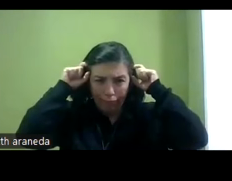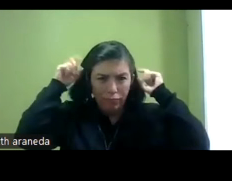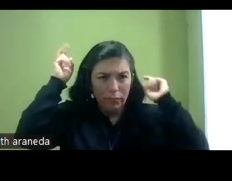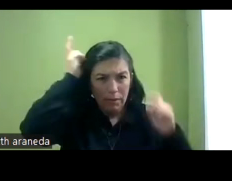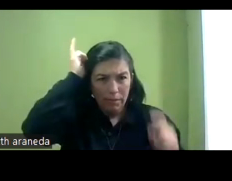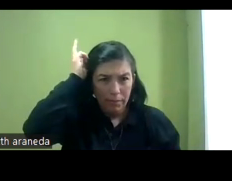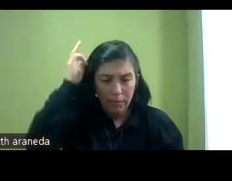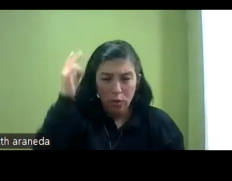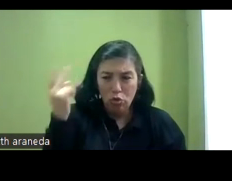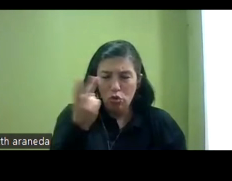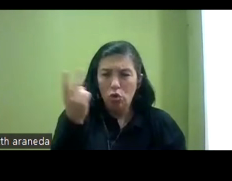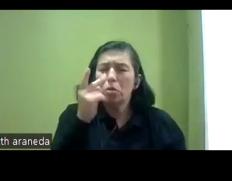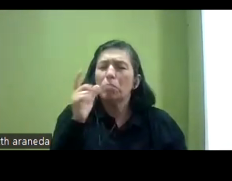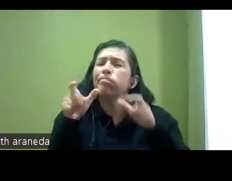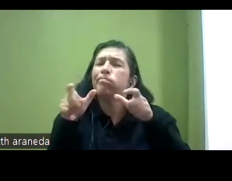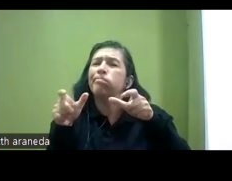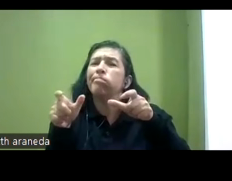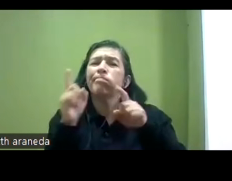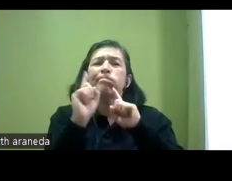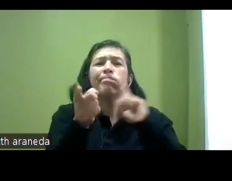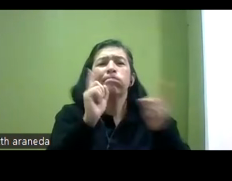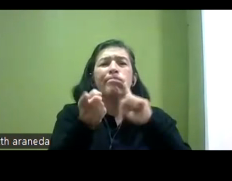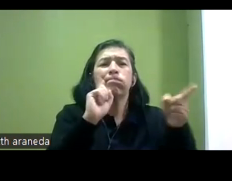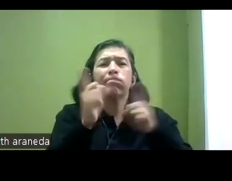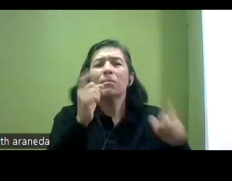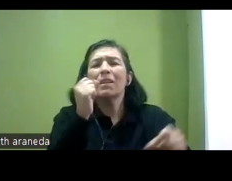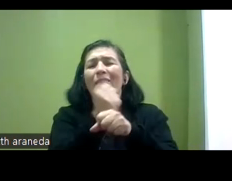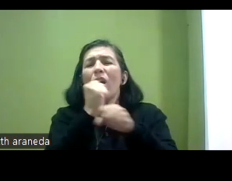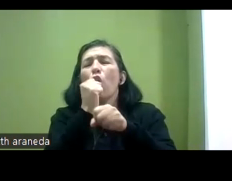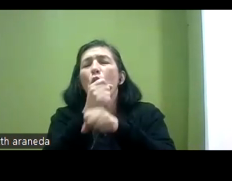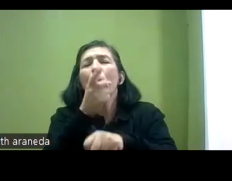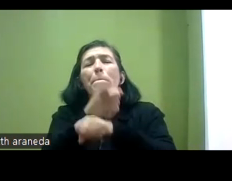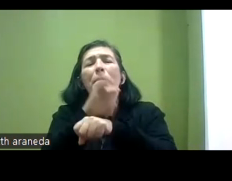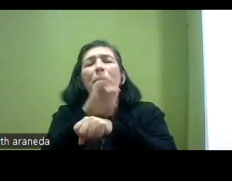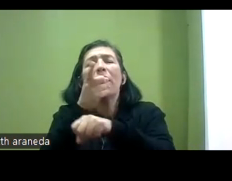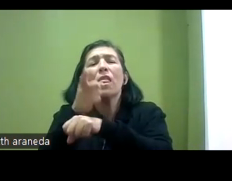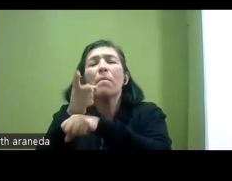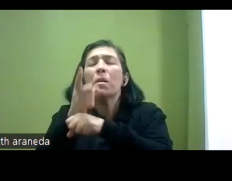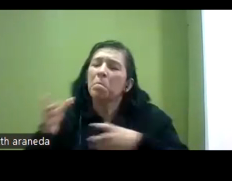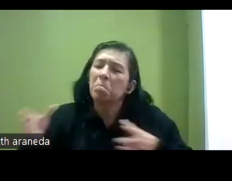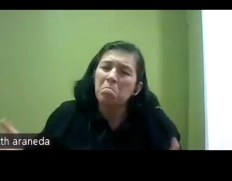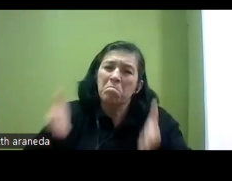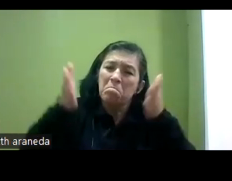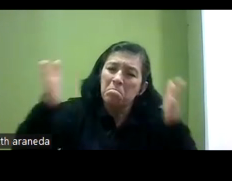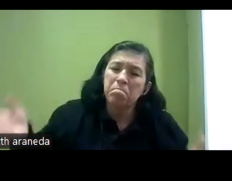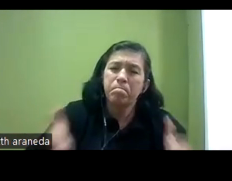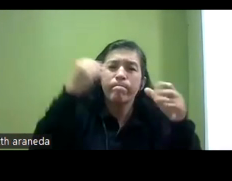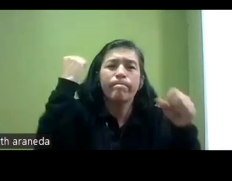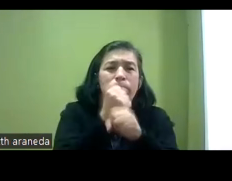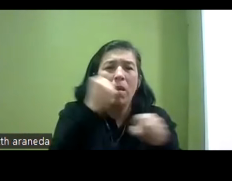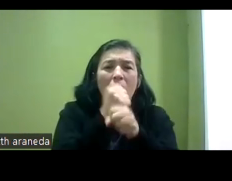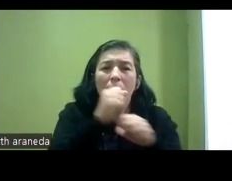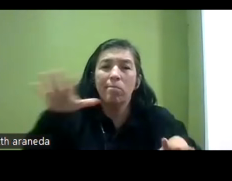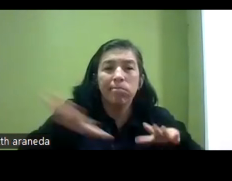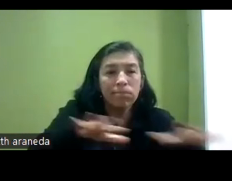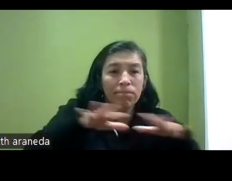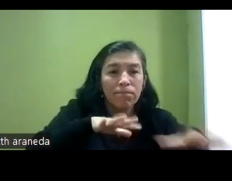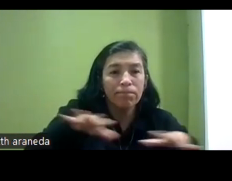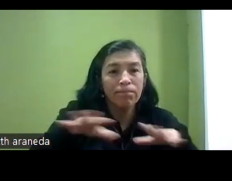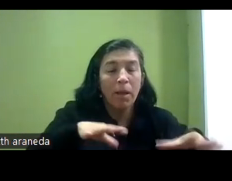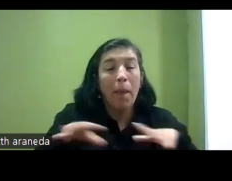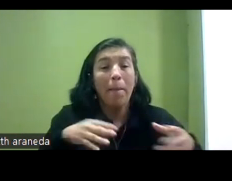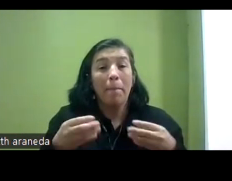manejado, dirigido la mano de obra, la fuerza de trabajo activa